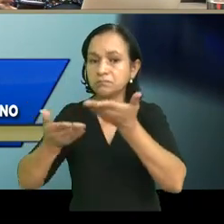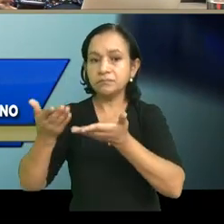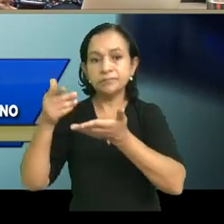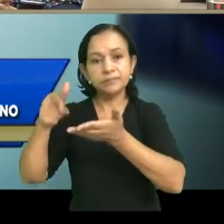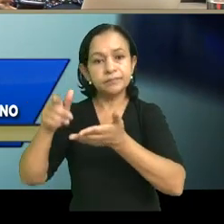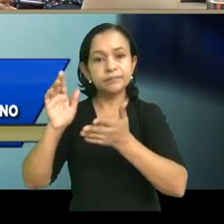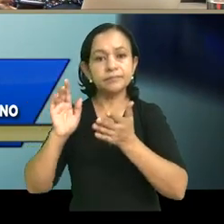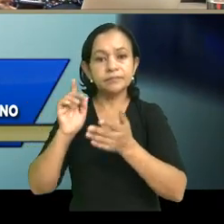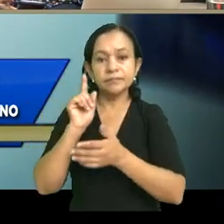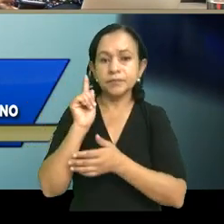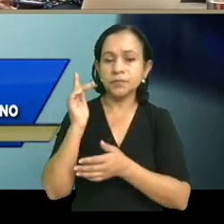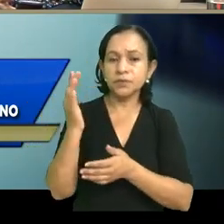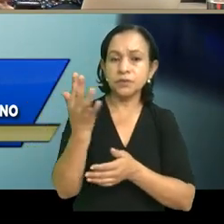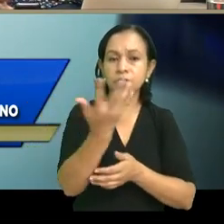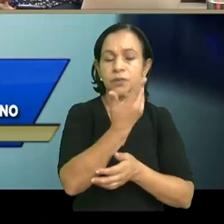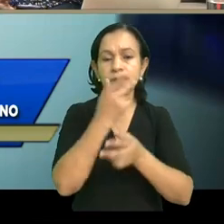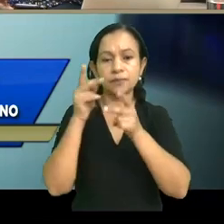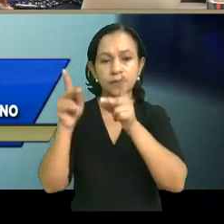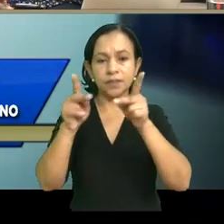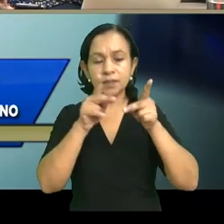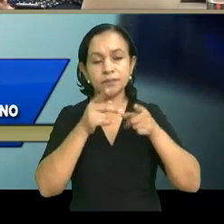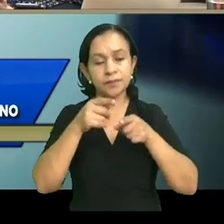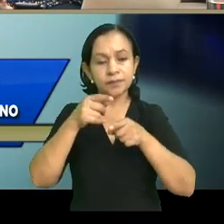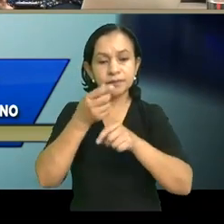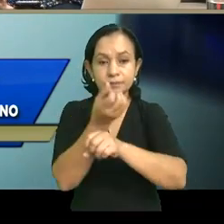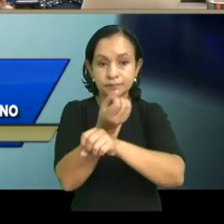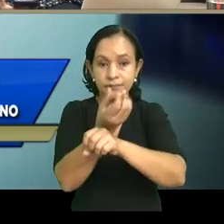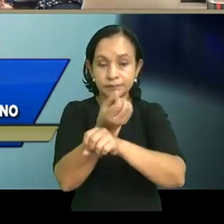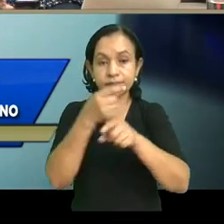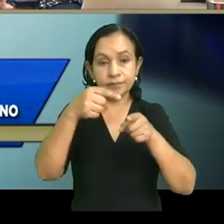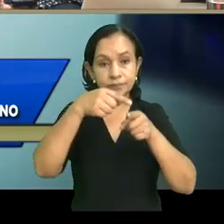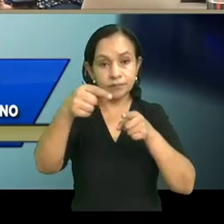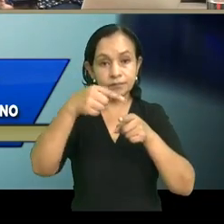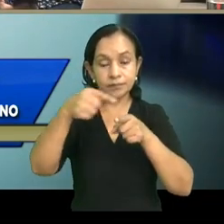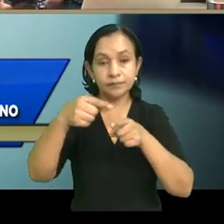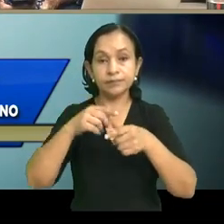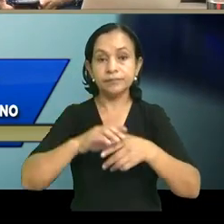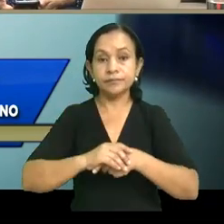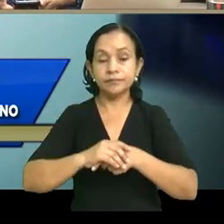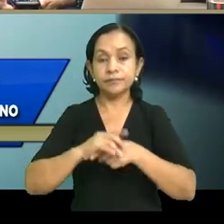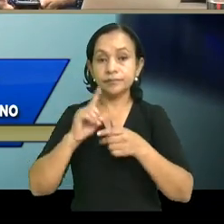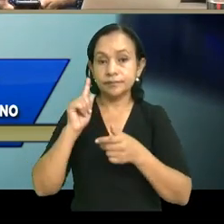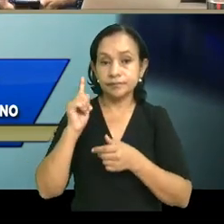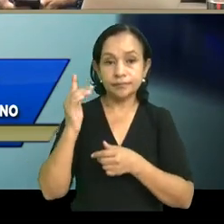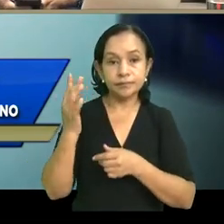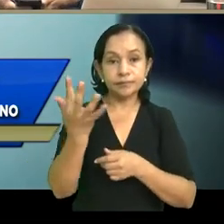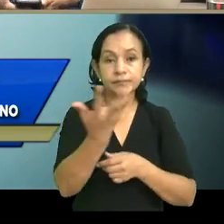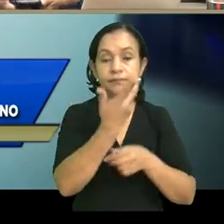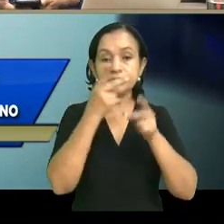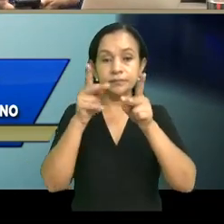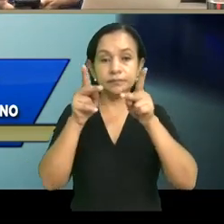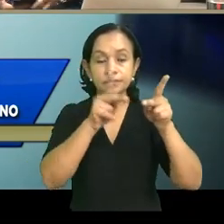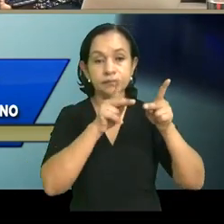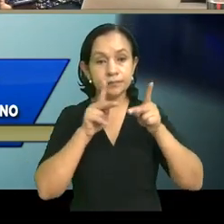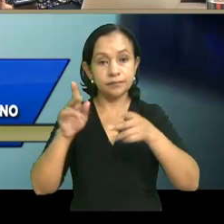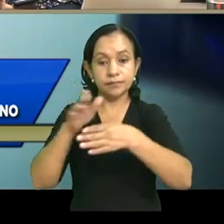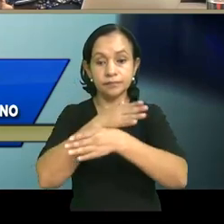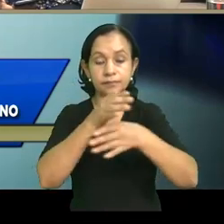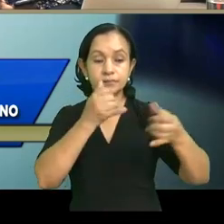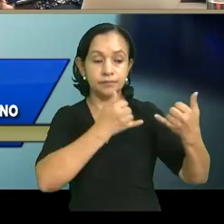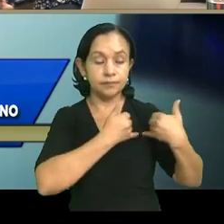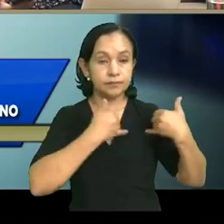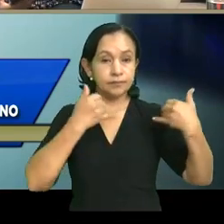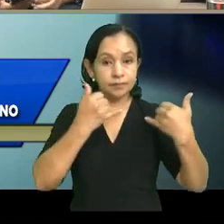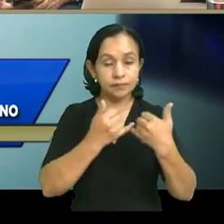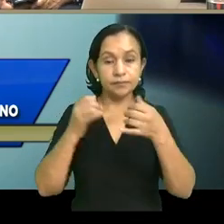todo el gabinete municipal, podemos decir, ¿verdad?, porque son todas nuestras expresiones de las instituciones a nivel nacional,